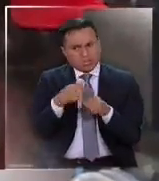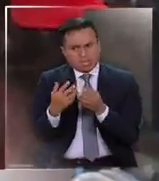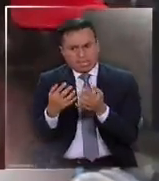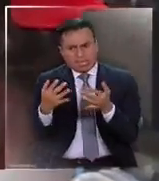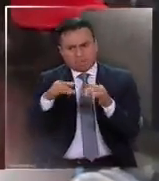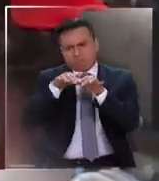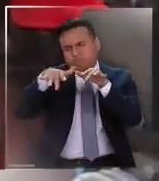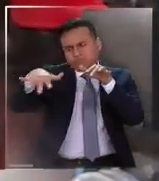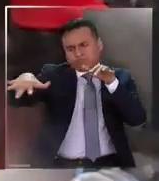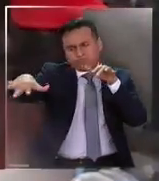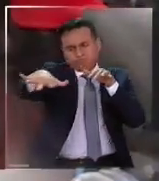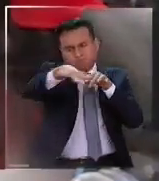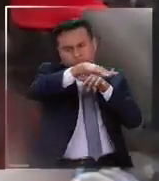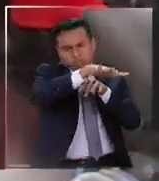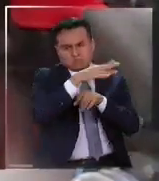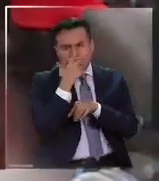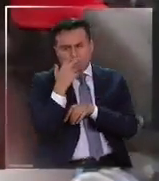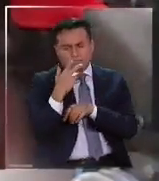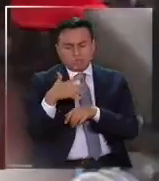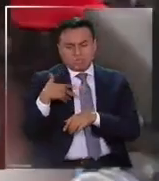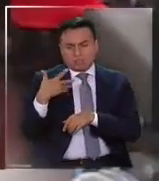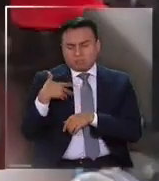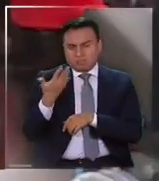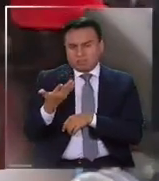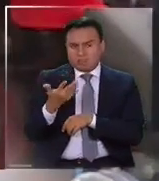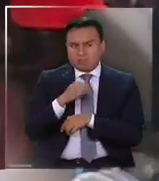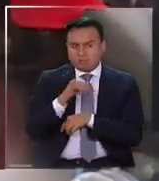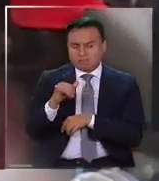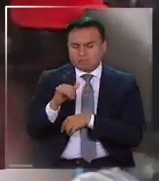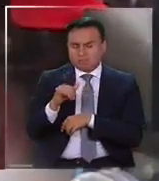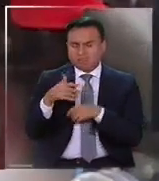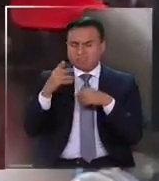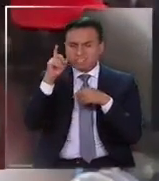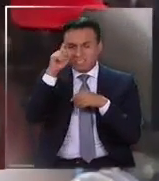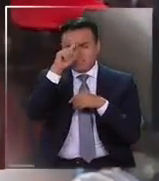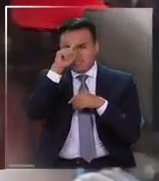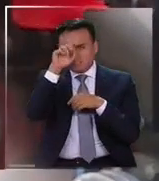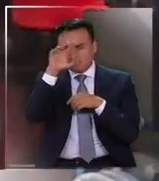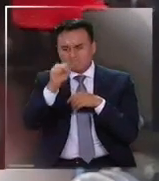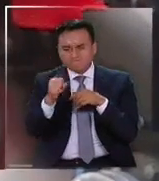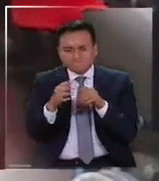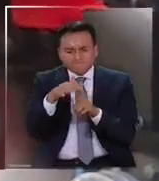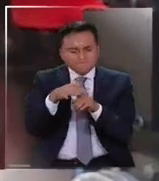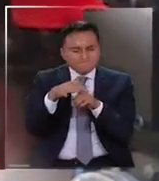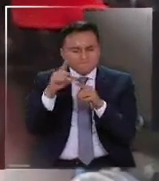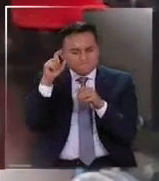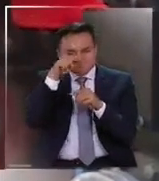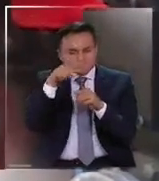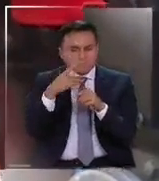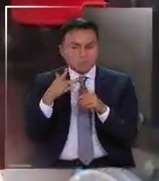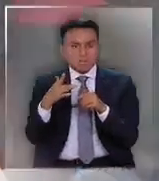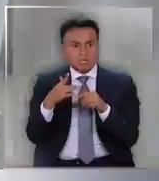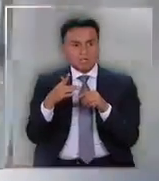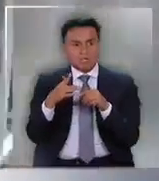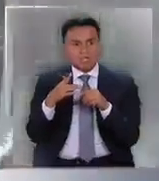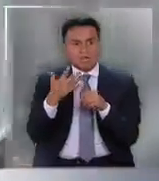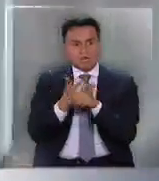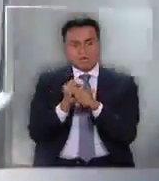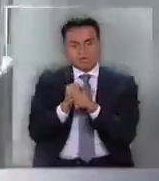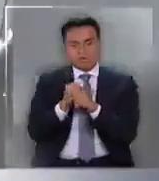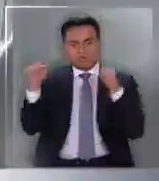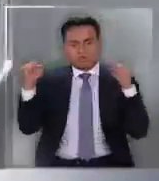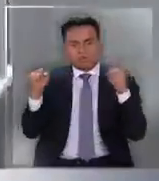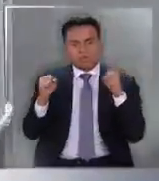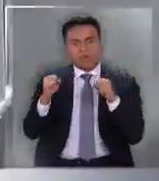muchas zonas, lo que lamentablemente hace bastante difícil detectar el punto de origen, porque si se produce una explosión